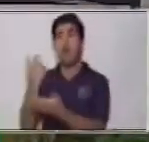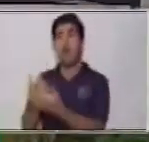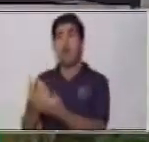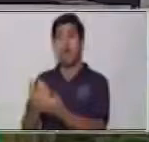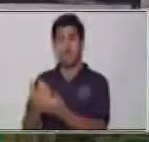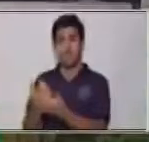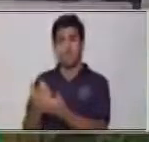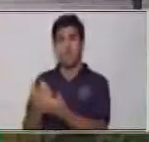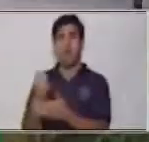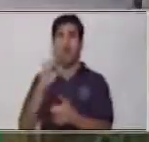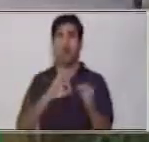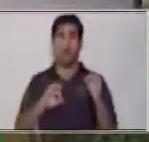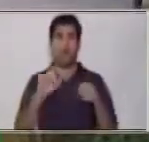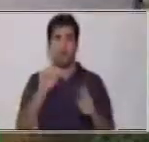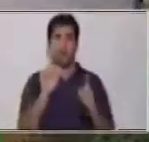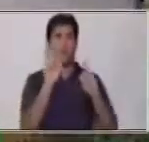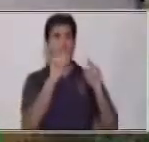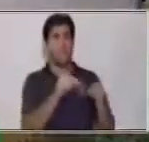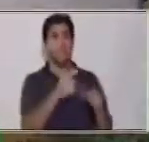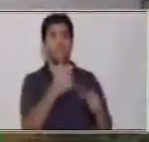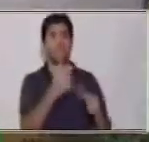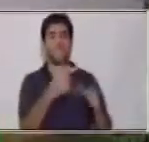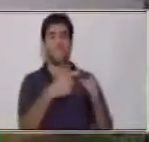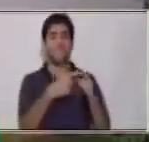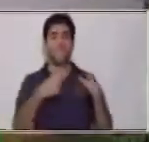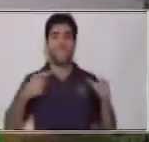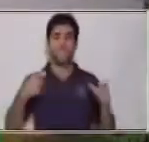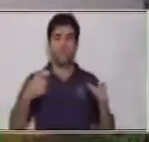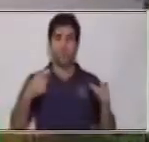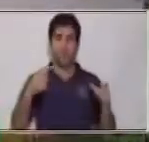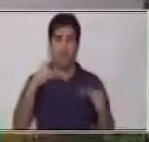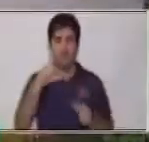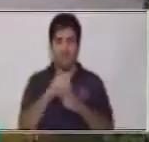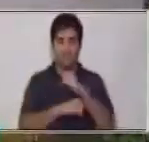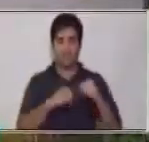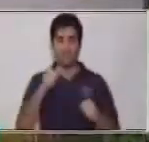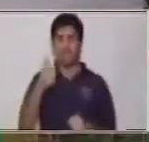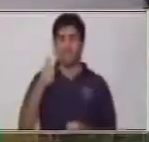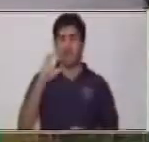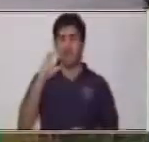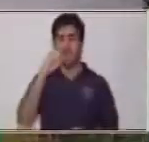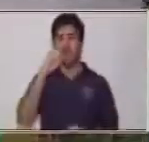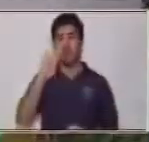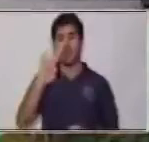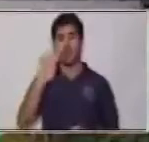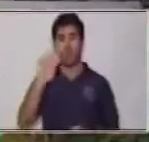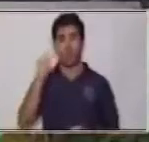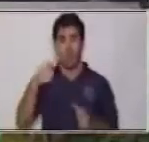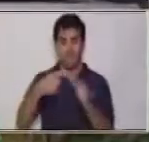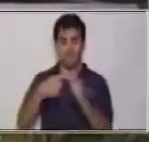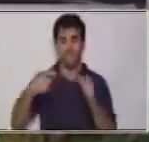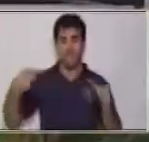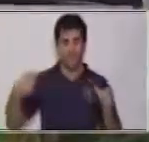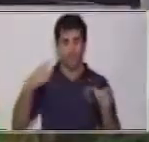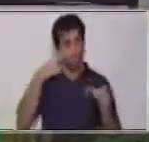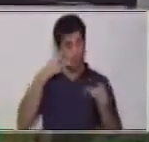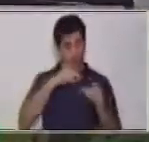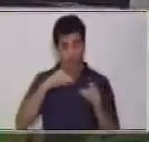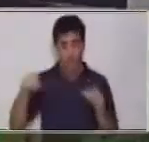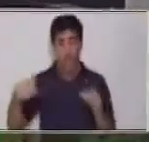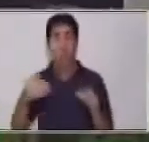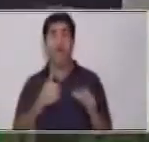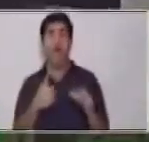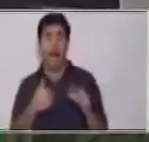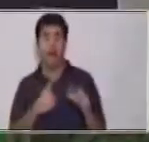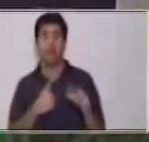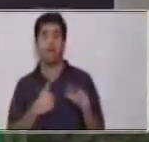factura, esa factura es un texto discontinuo. Entonces, todos estos textos discontinuos